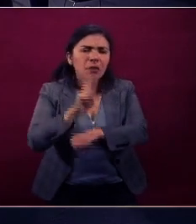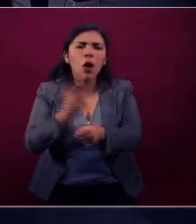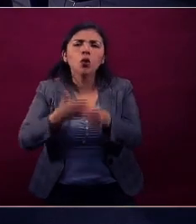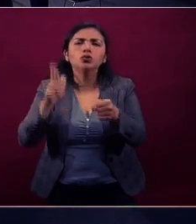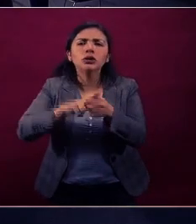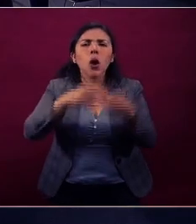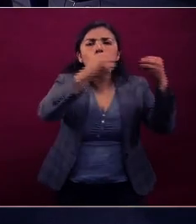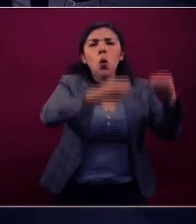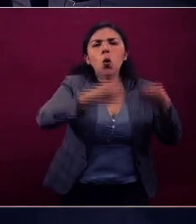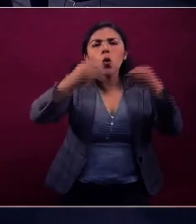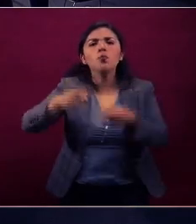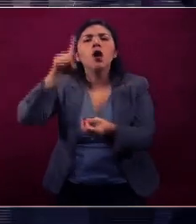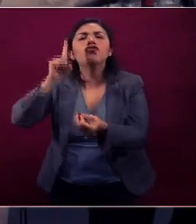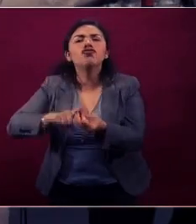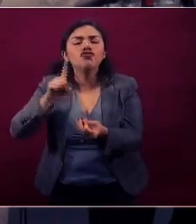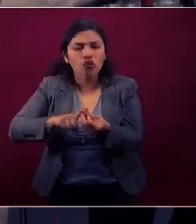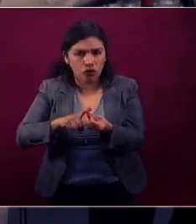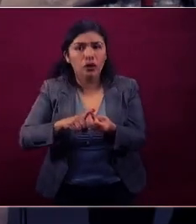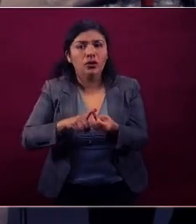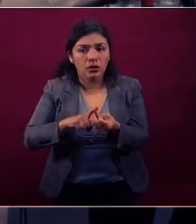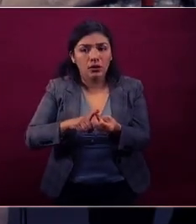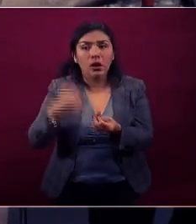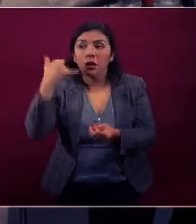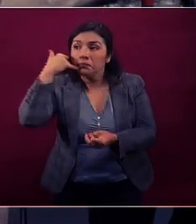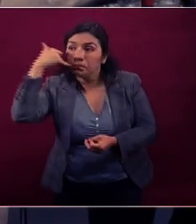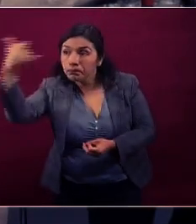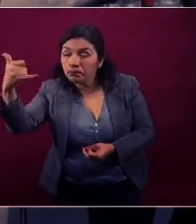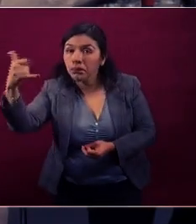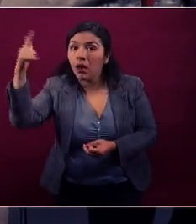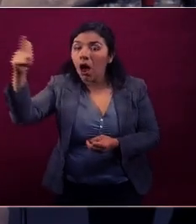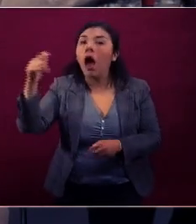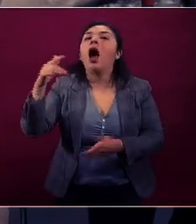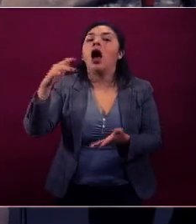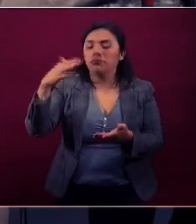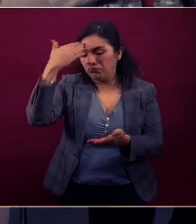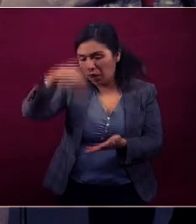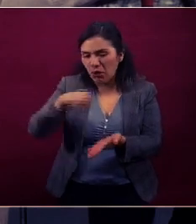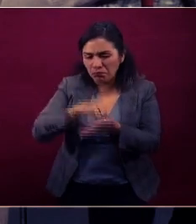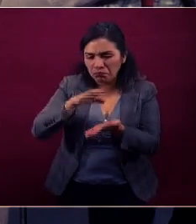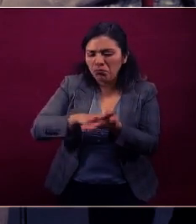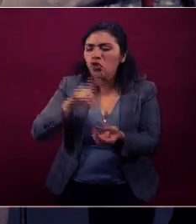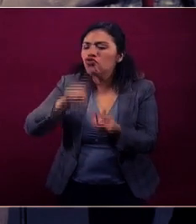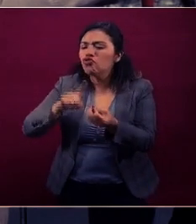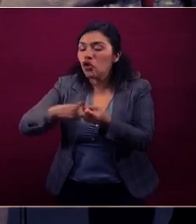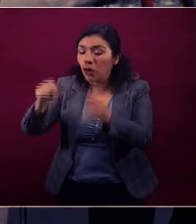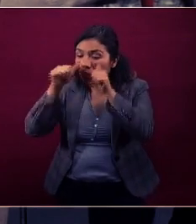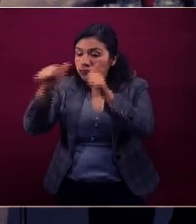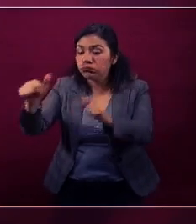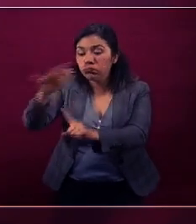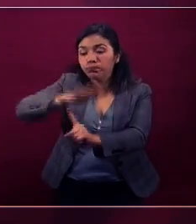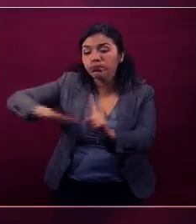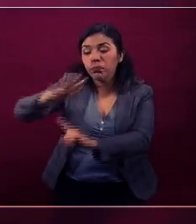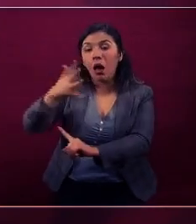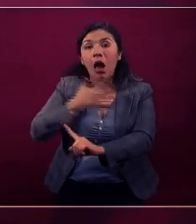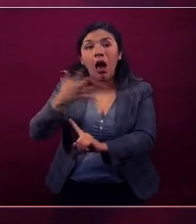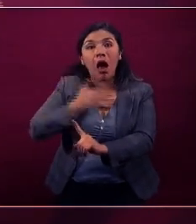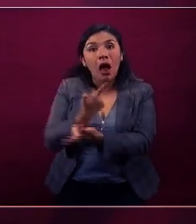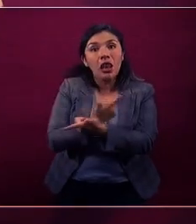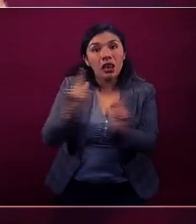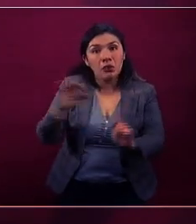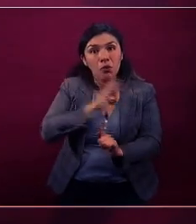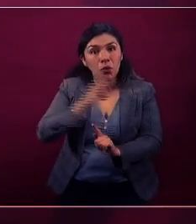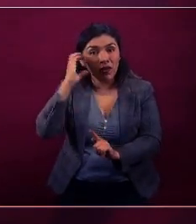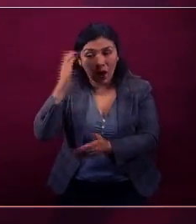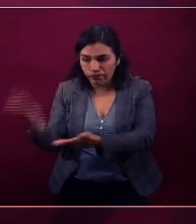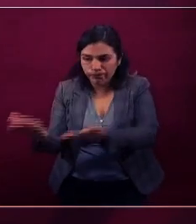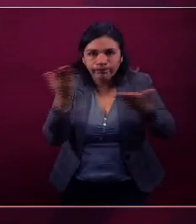hospitalaria, y entonces se establecen los contactos y se dice: este es el hospital en donde está